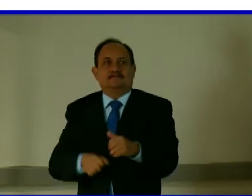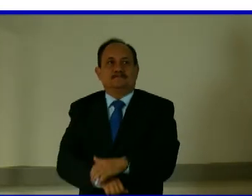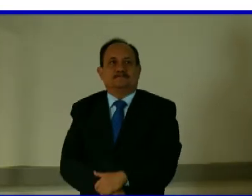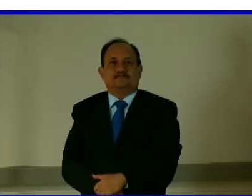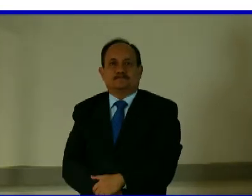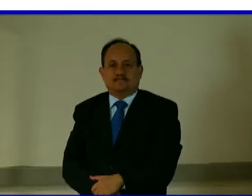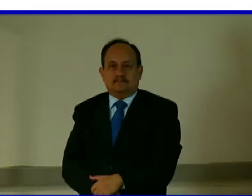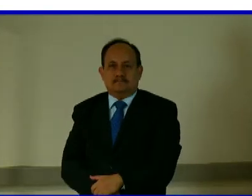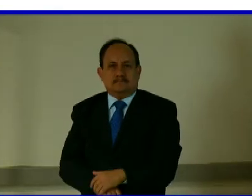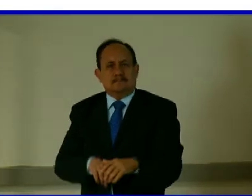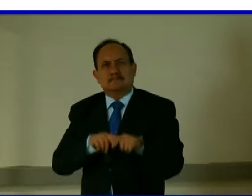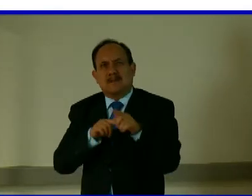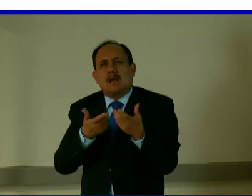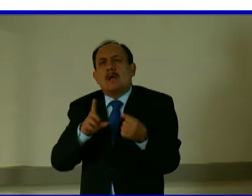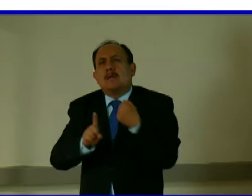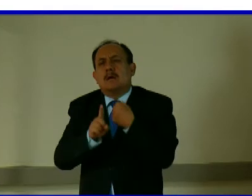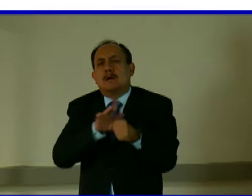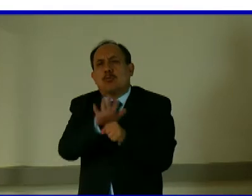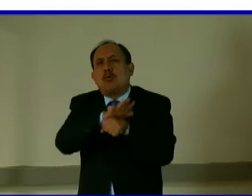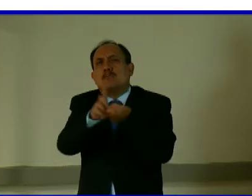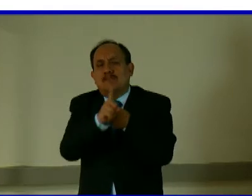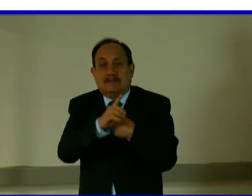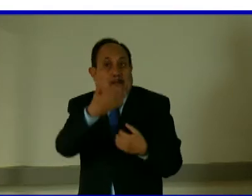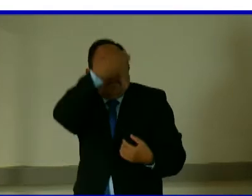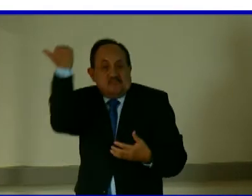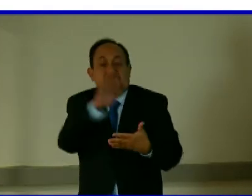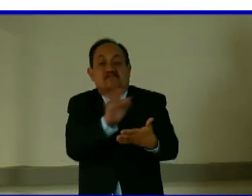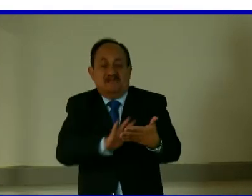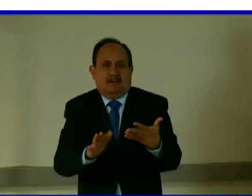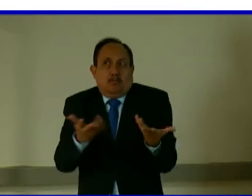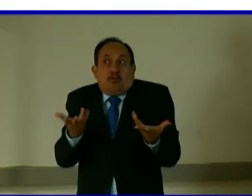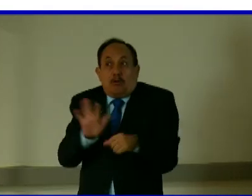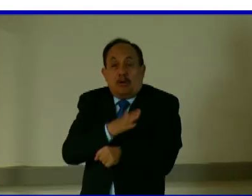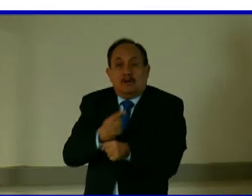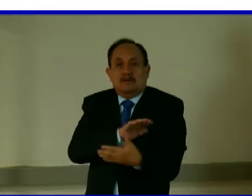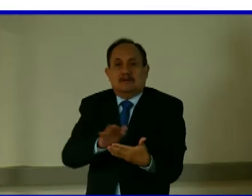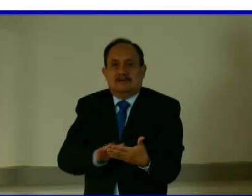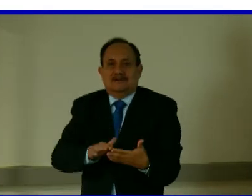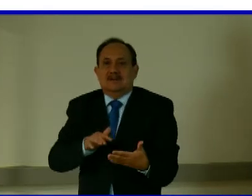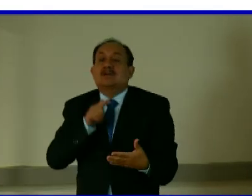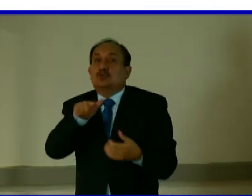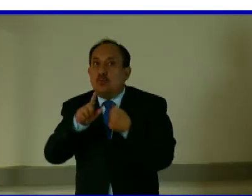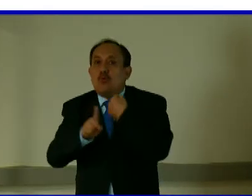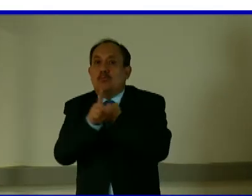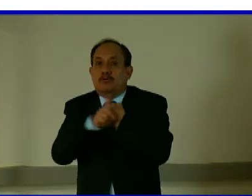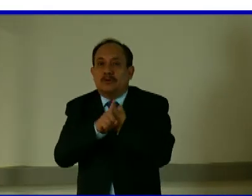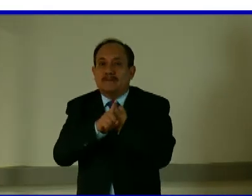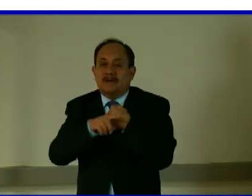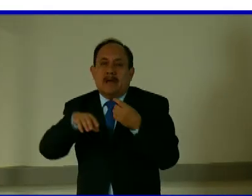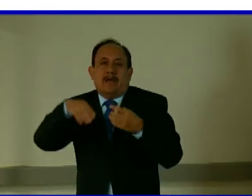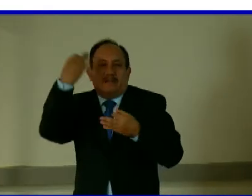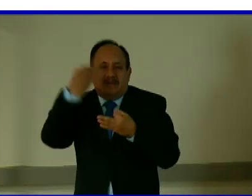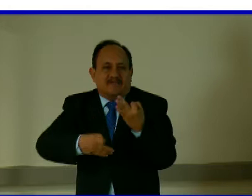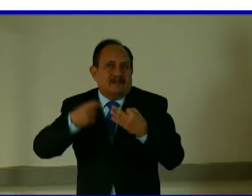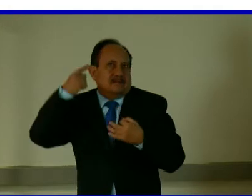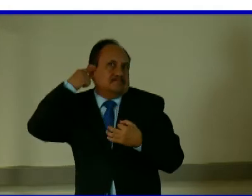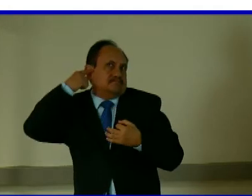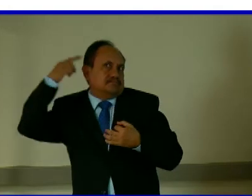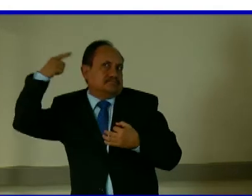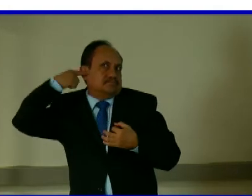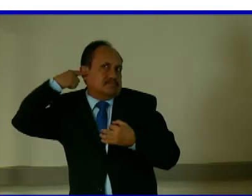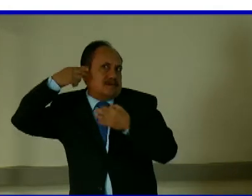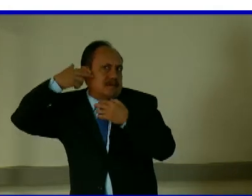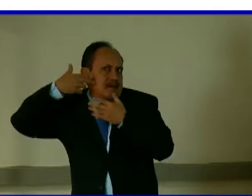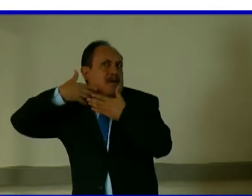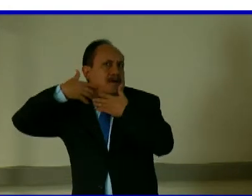Así que vamos, ¿cuál es el problema? Es que yo no sé leer. ¿Y por qué tú no sabes leer? Mira, tienes un problema de decodificación. ¿Y qué diablo es